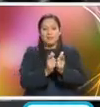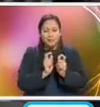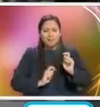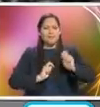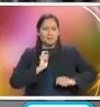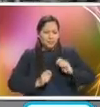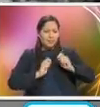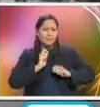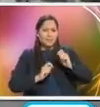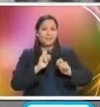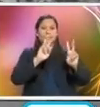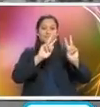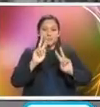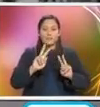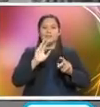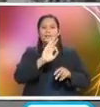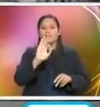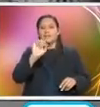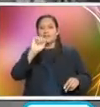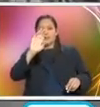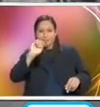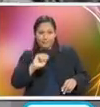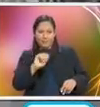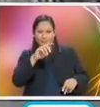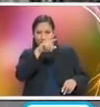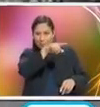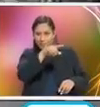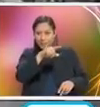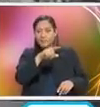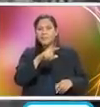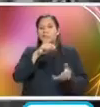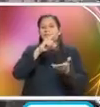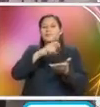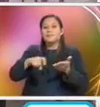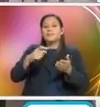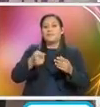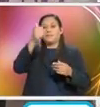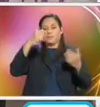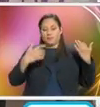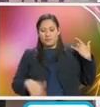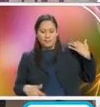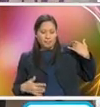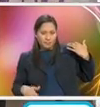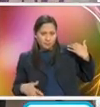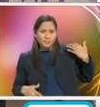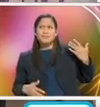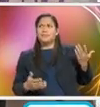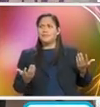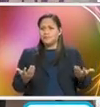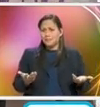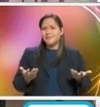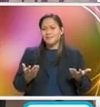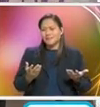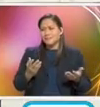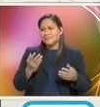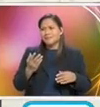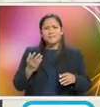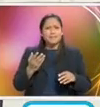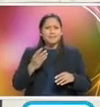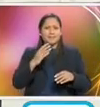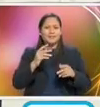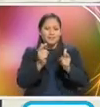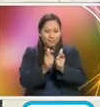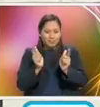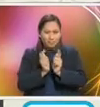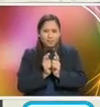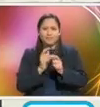el verano del 69, habla de que fue a comprar su primera guitarra, que le fue muy, bueno, que tenía una banda